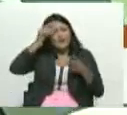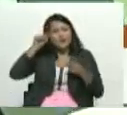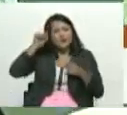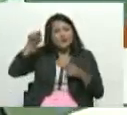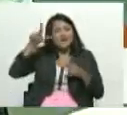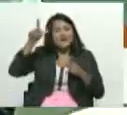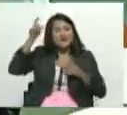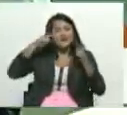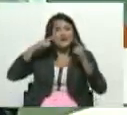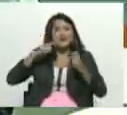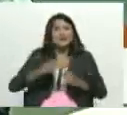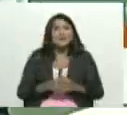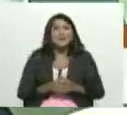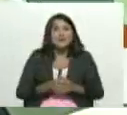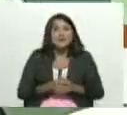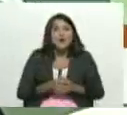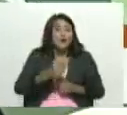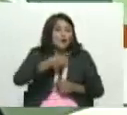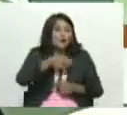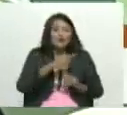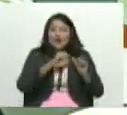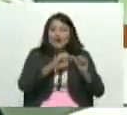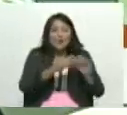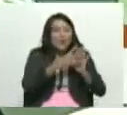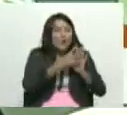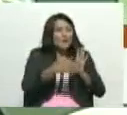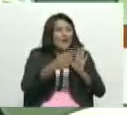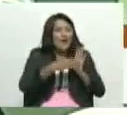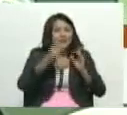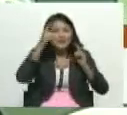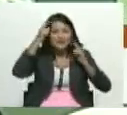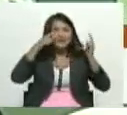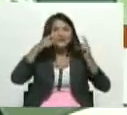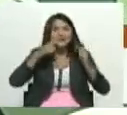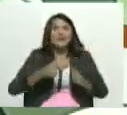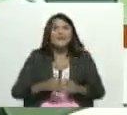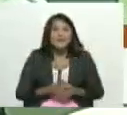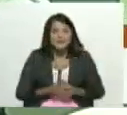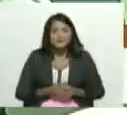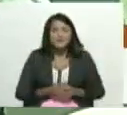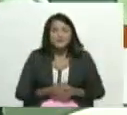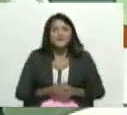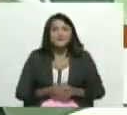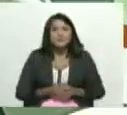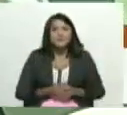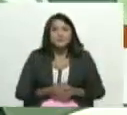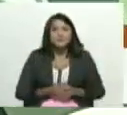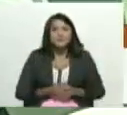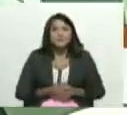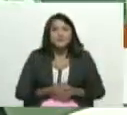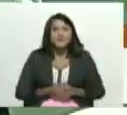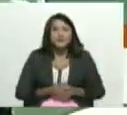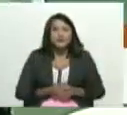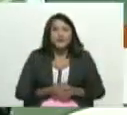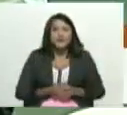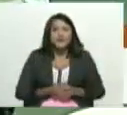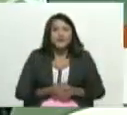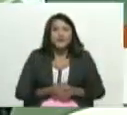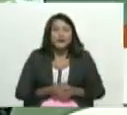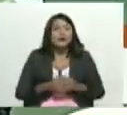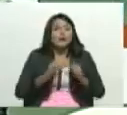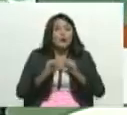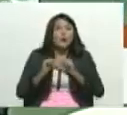seguimos con más demanda cuando se escucha lo de los textos de buenavade porque Seguimos